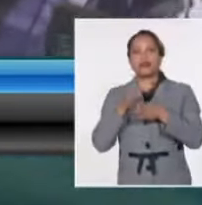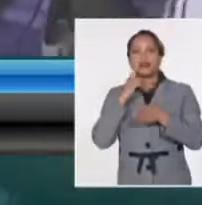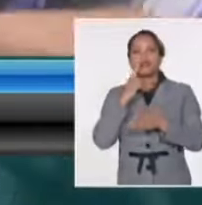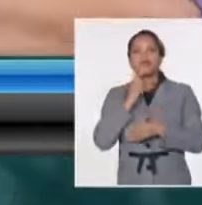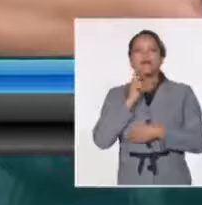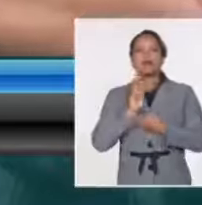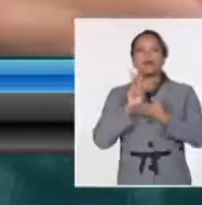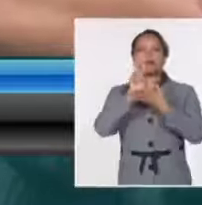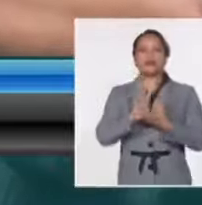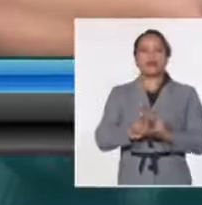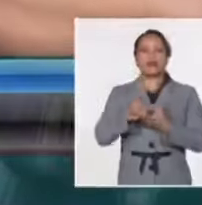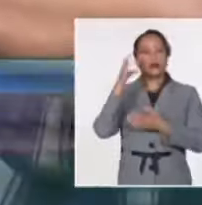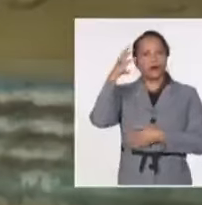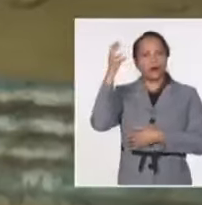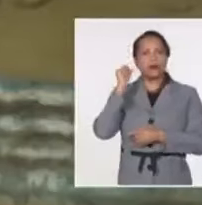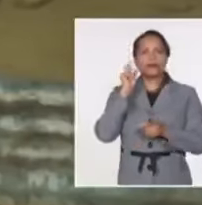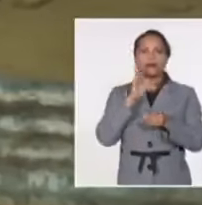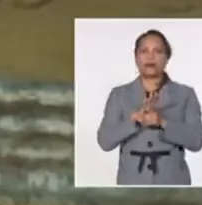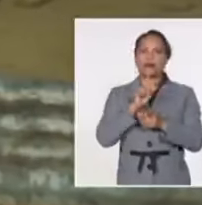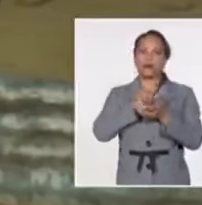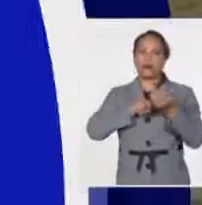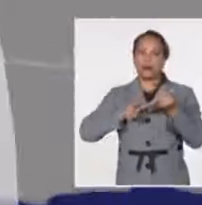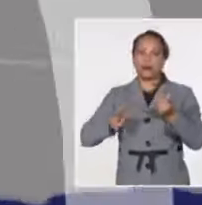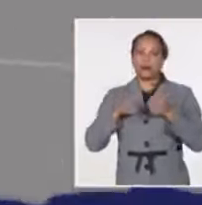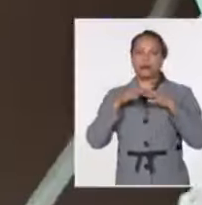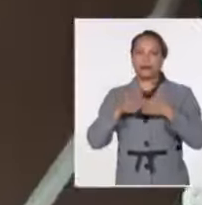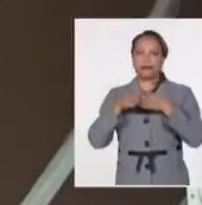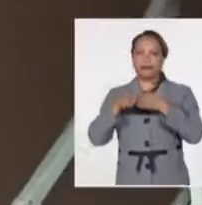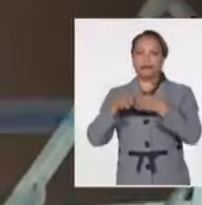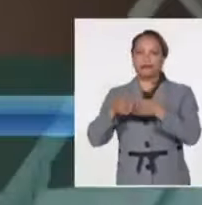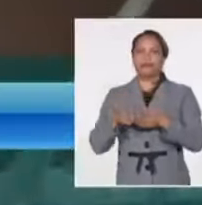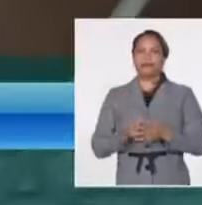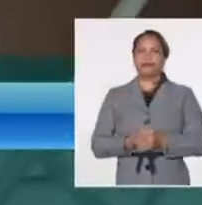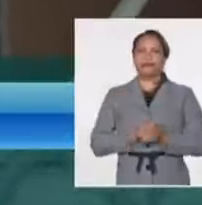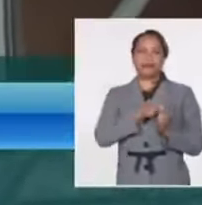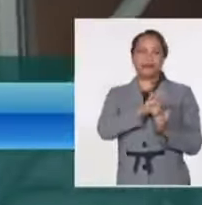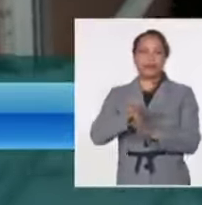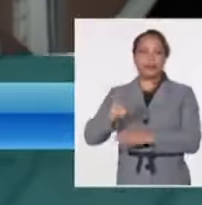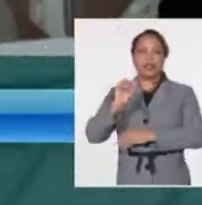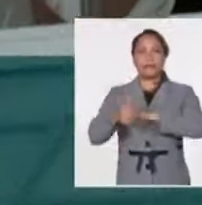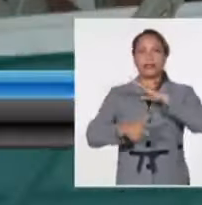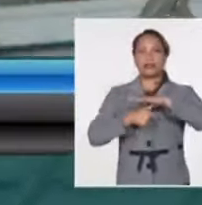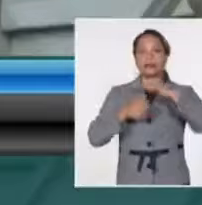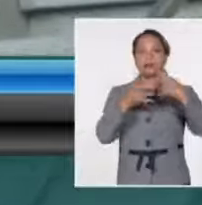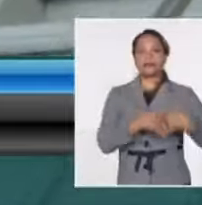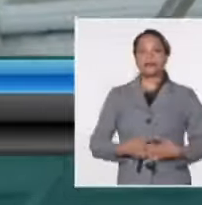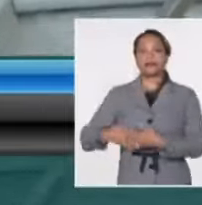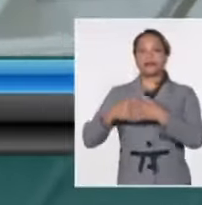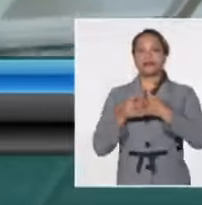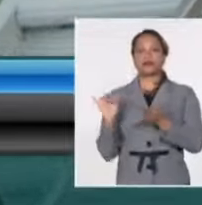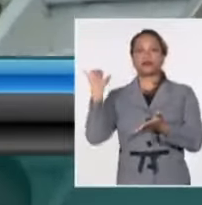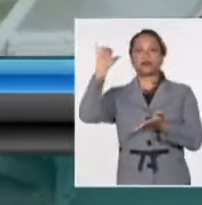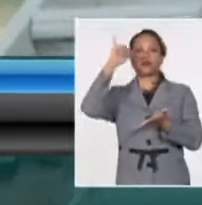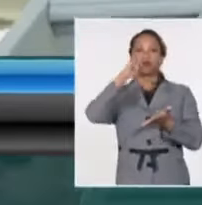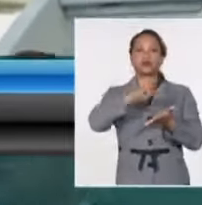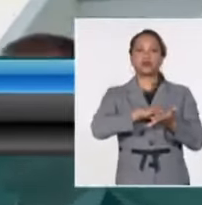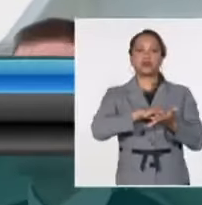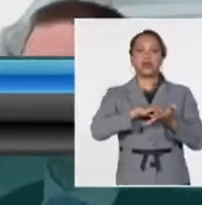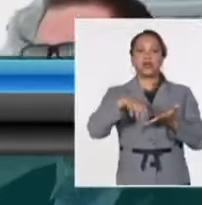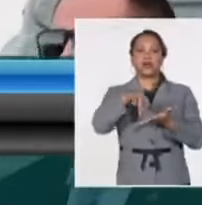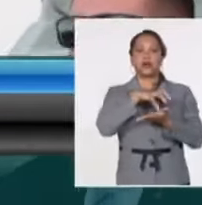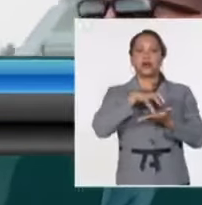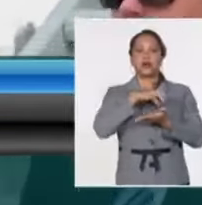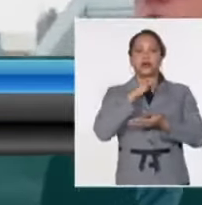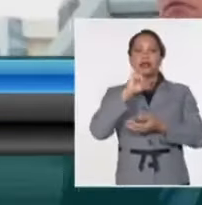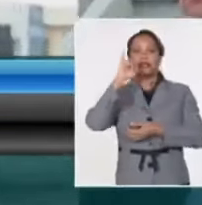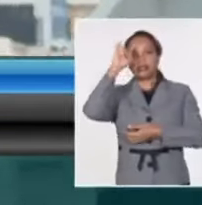que inició hoy en esa provincia el presidente biden llegó este miércoles a Israel se solidarizó